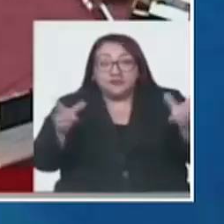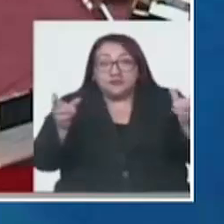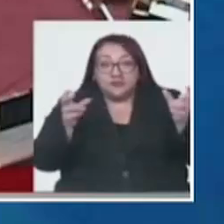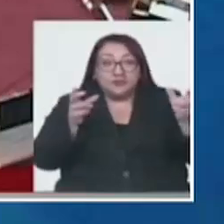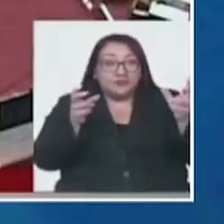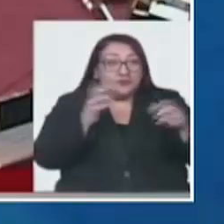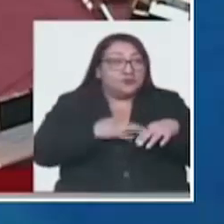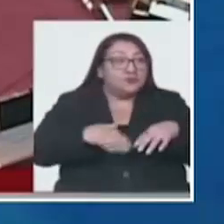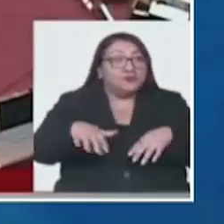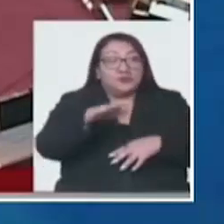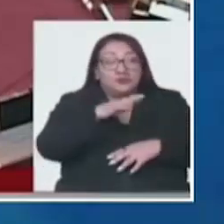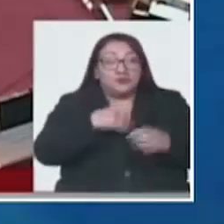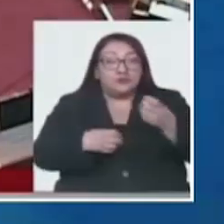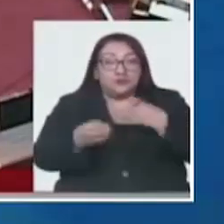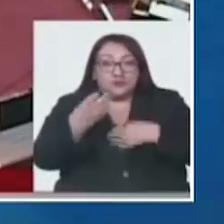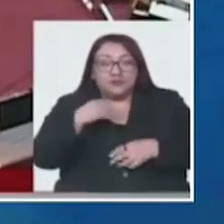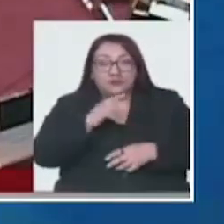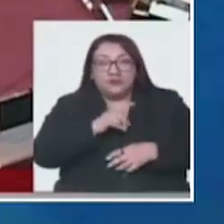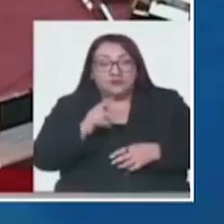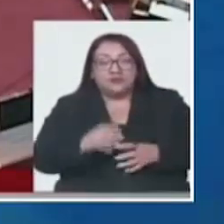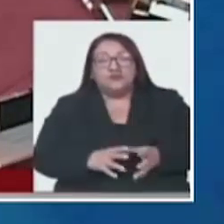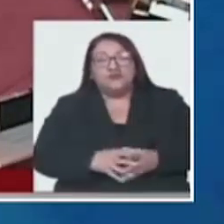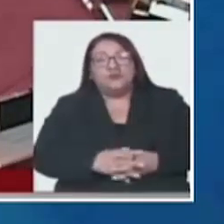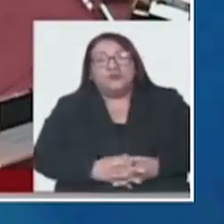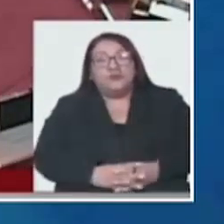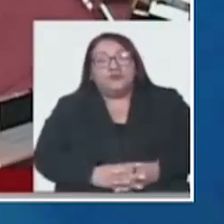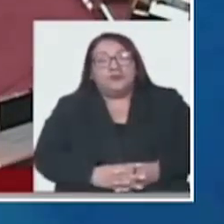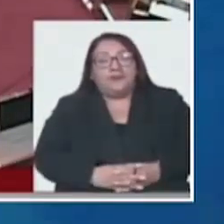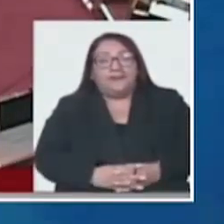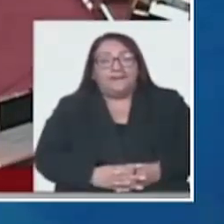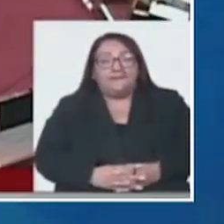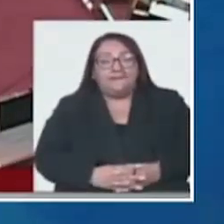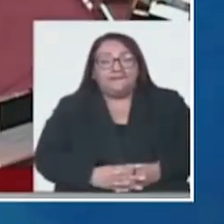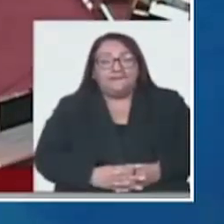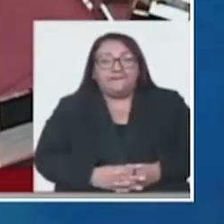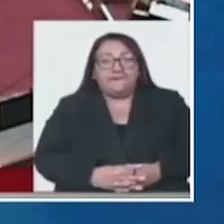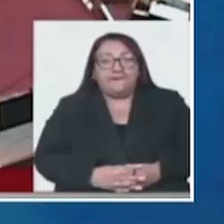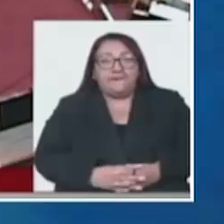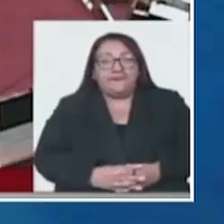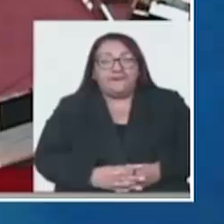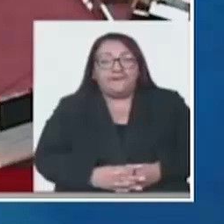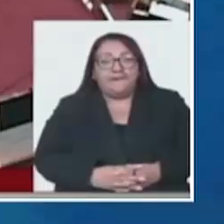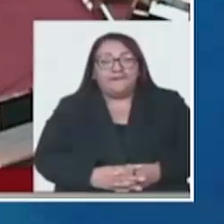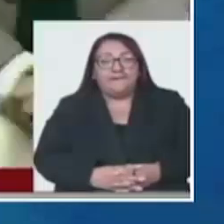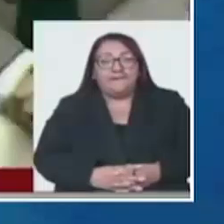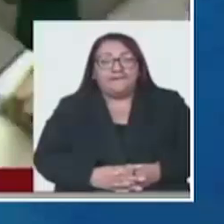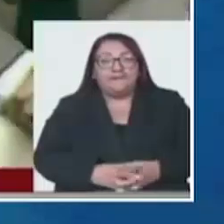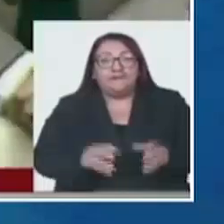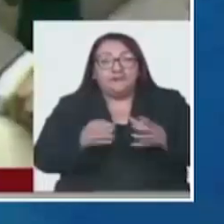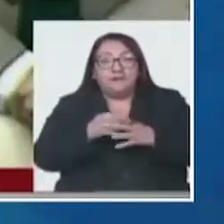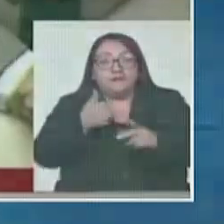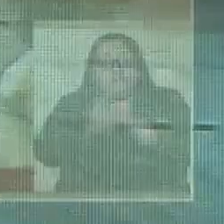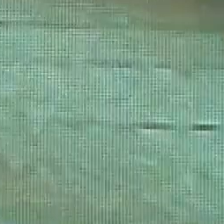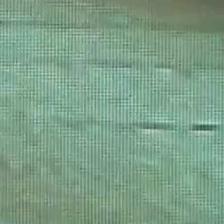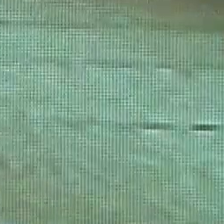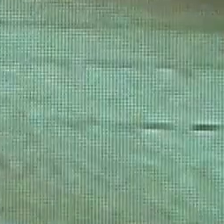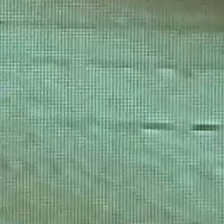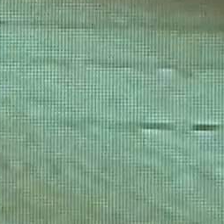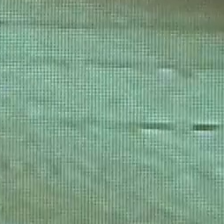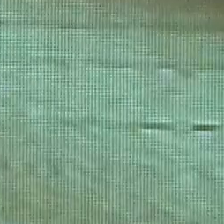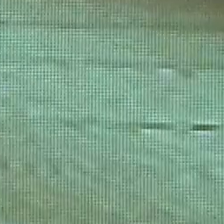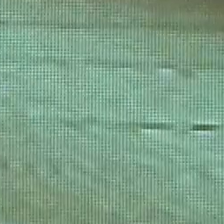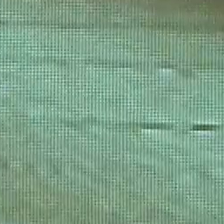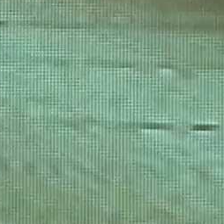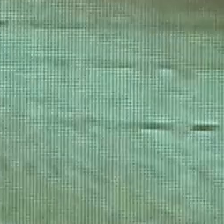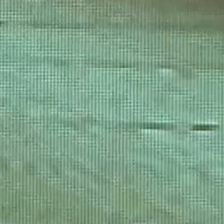el día a día, ellos solo 300 soles de aguinaldo. Pero bueno, como ya lo hemos dicho, ellos son los que están al